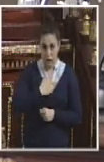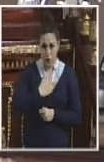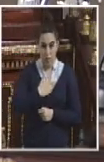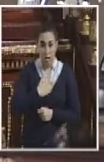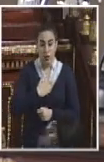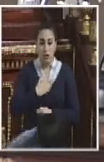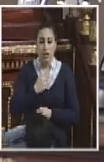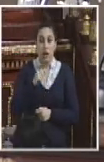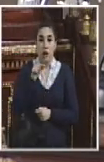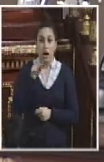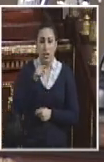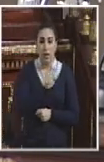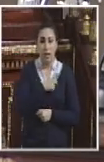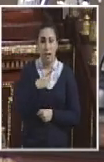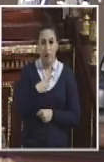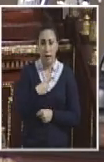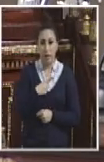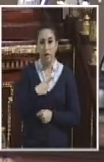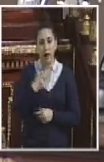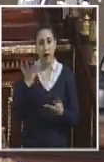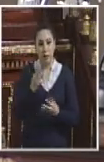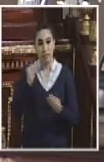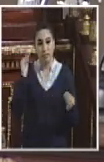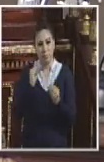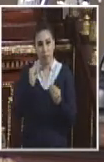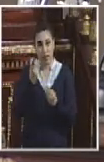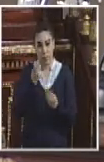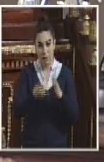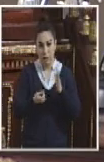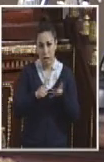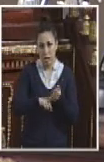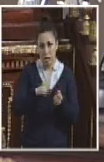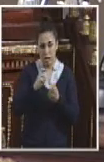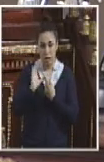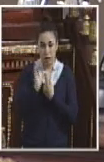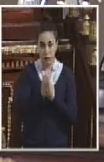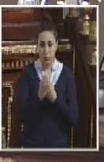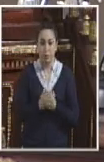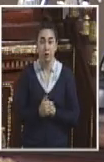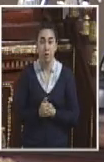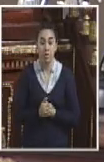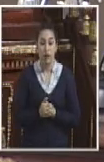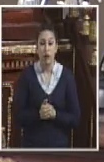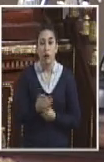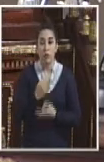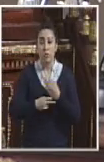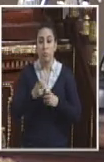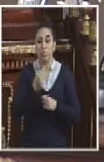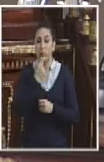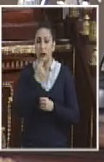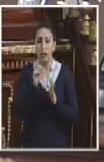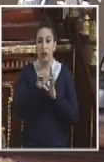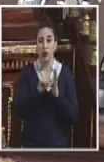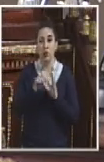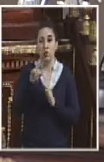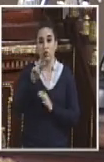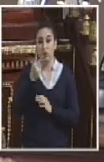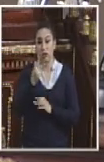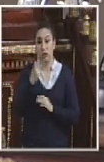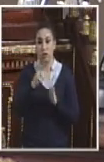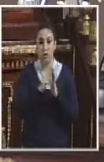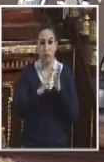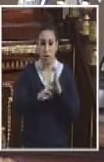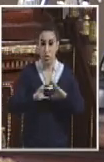donde tendrá que darse este debate. Gracias. Con fundamento en lo dispuesto por el artículo 88 del Reglamento del Congreso de la Ciudad